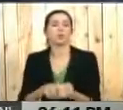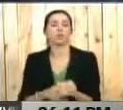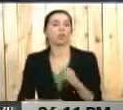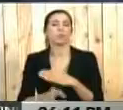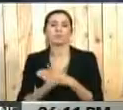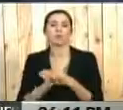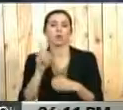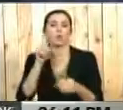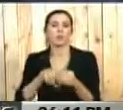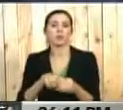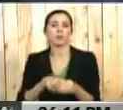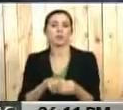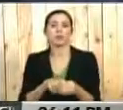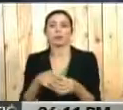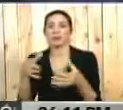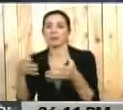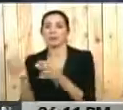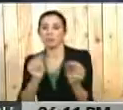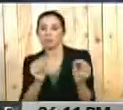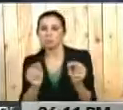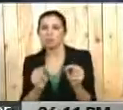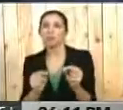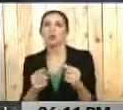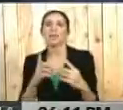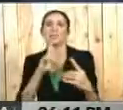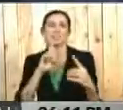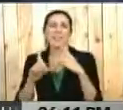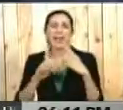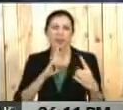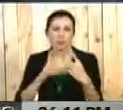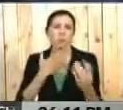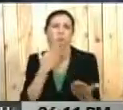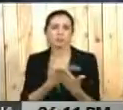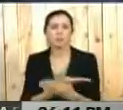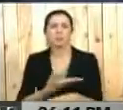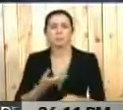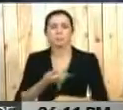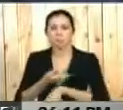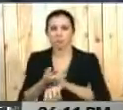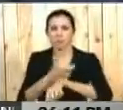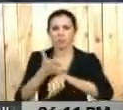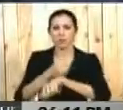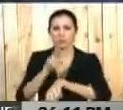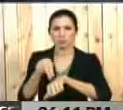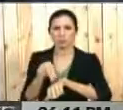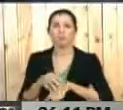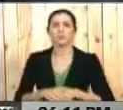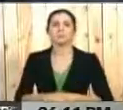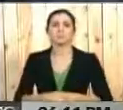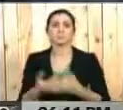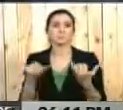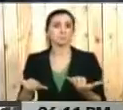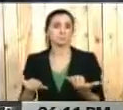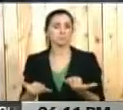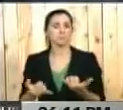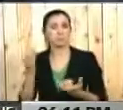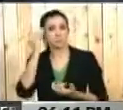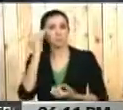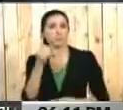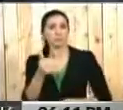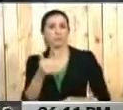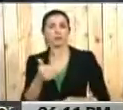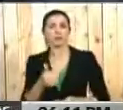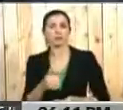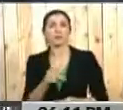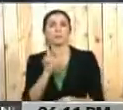eso ni tampoco al tema del diálogo, a pesar de que ahora tenemos... A mí me parece muy bien